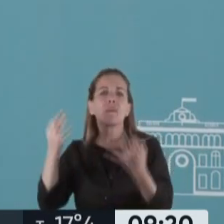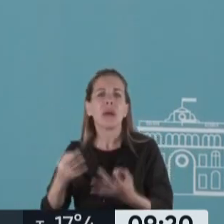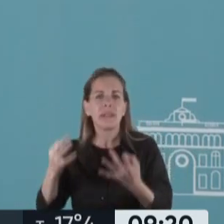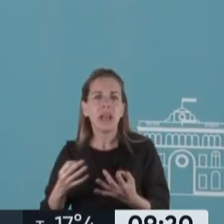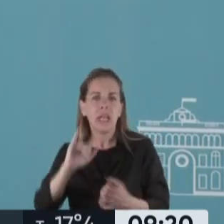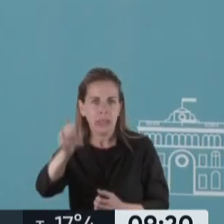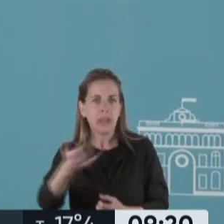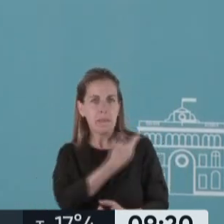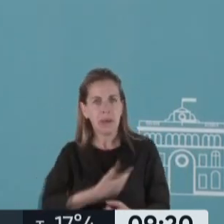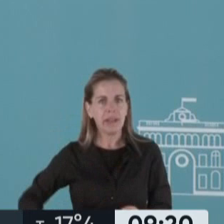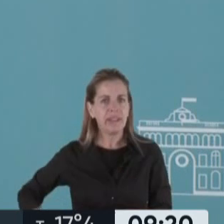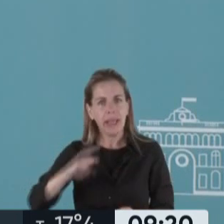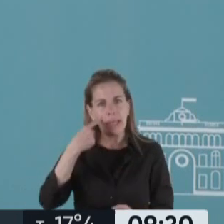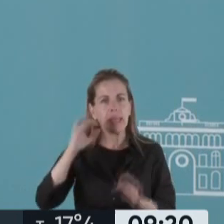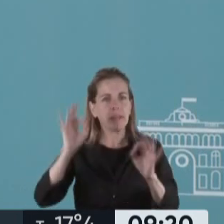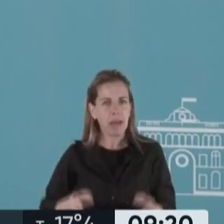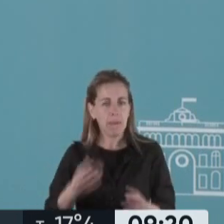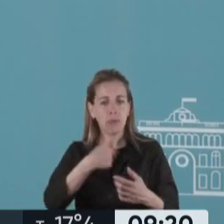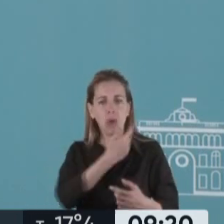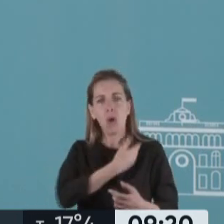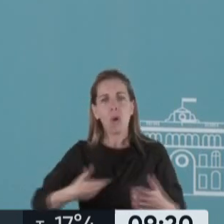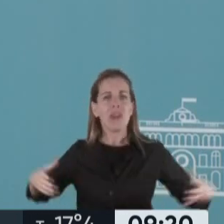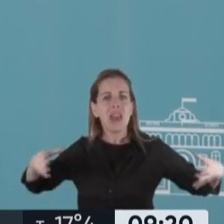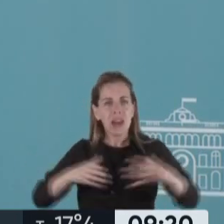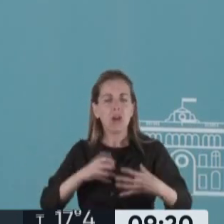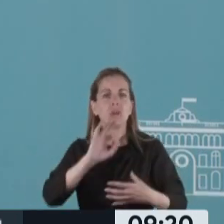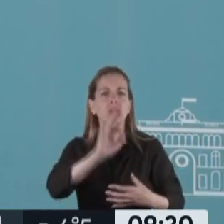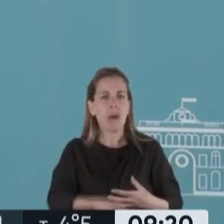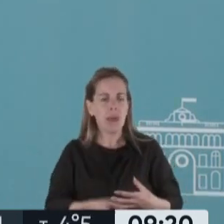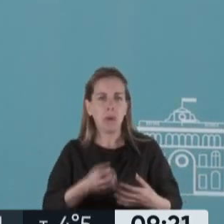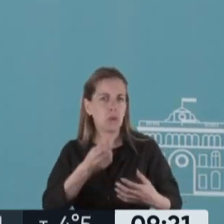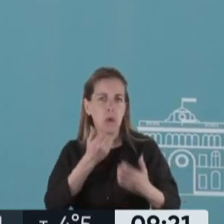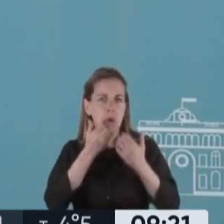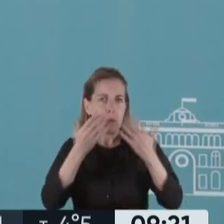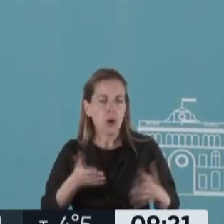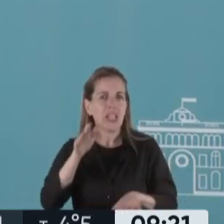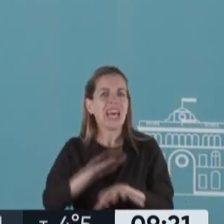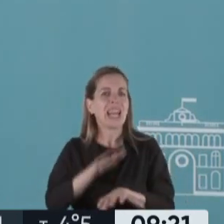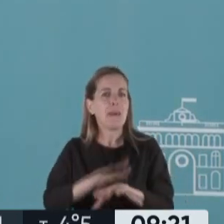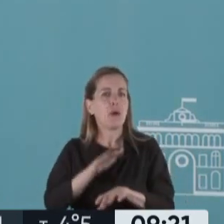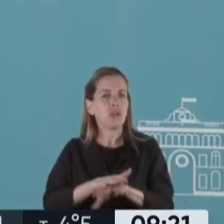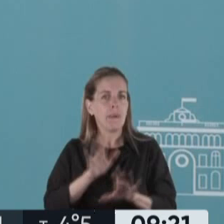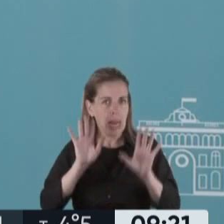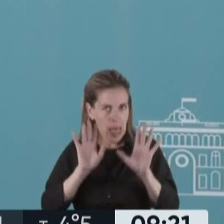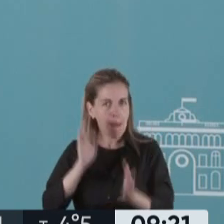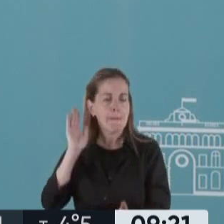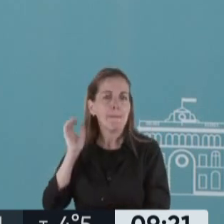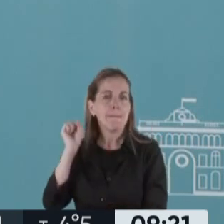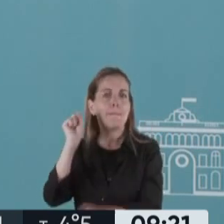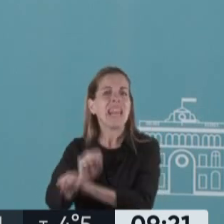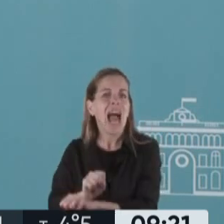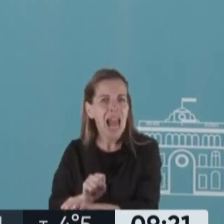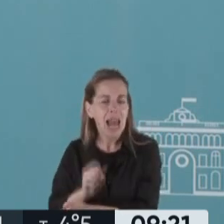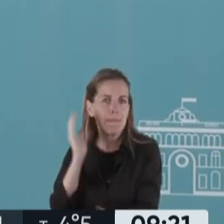el presidente entiende y todos entendemos en el gobierno que sea cual sea la responsabilidad penal